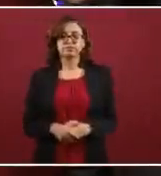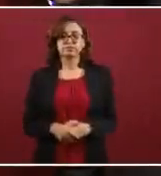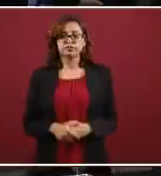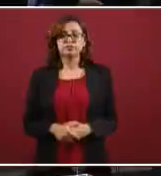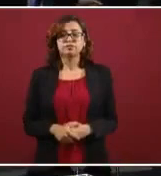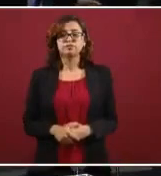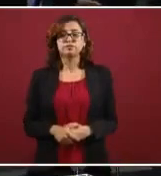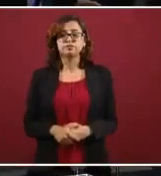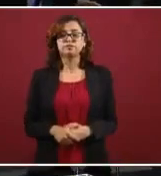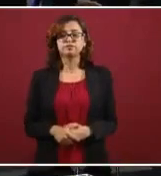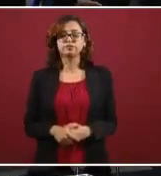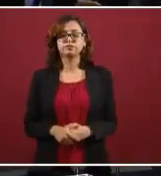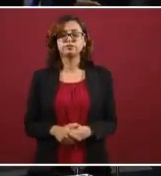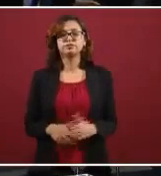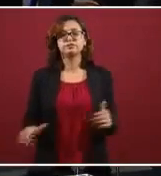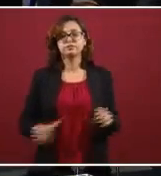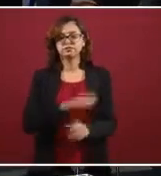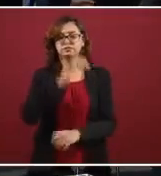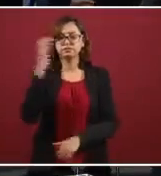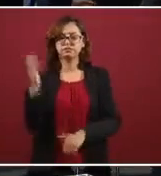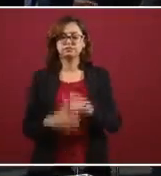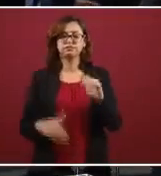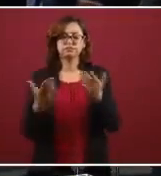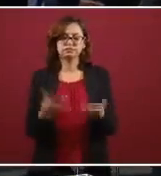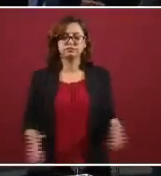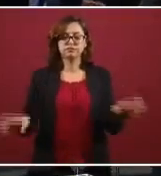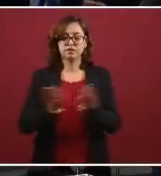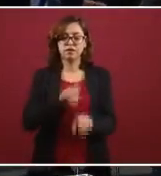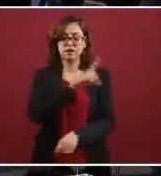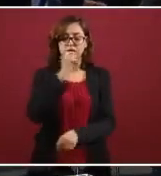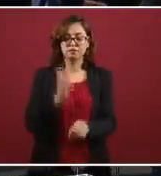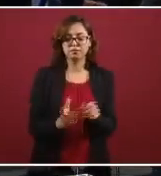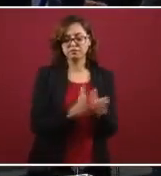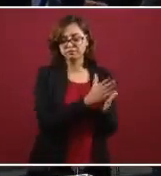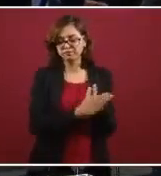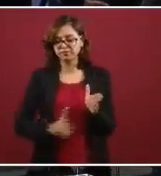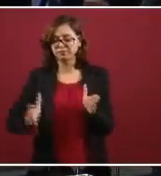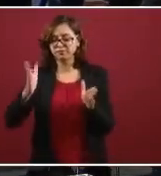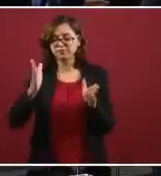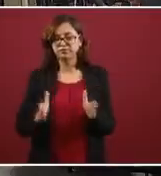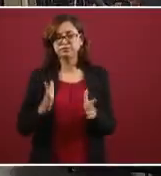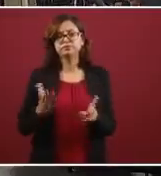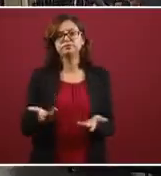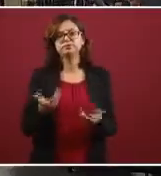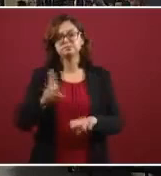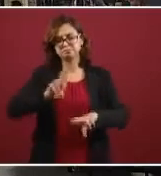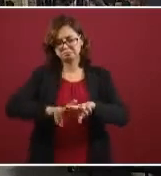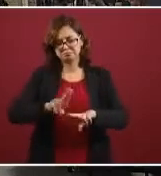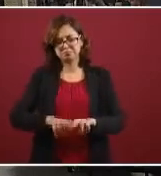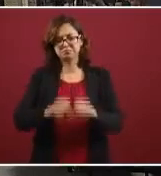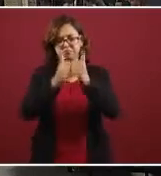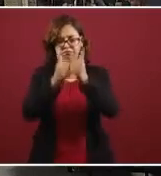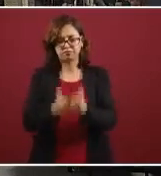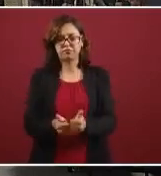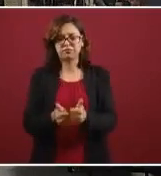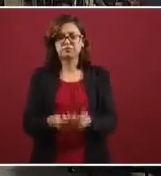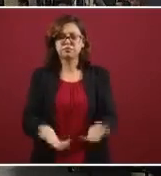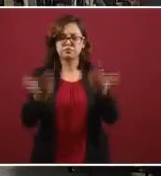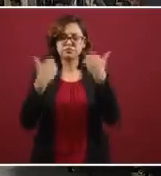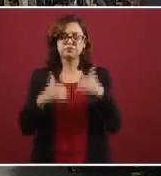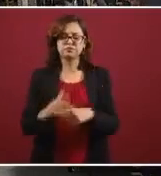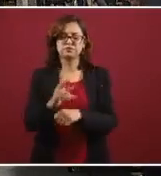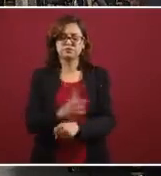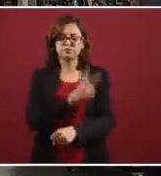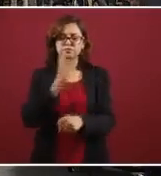De esta manera, damos por finalizada la primera parte de este acto. Los invitamos a permanecer en sus lugares para continuar